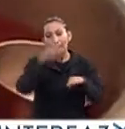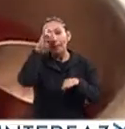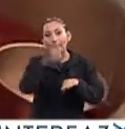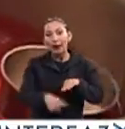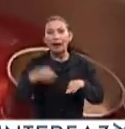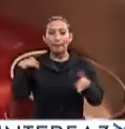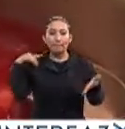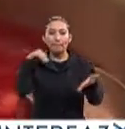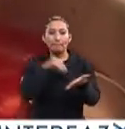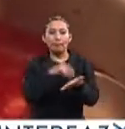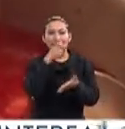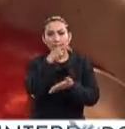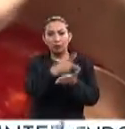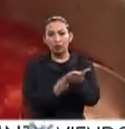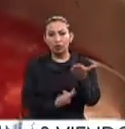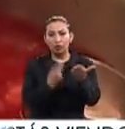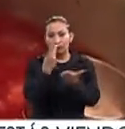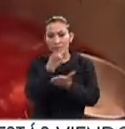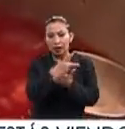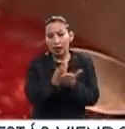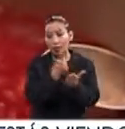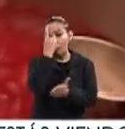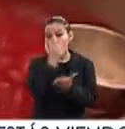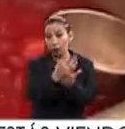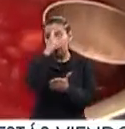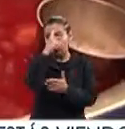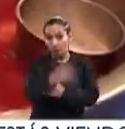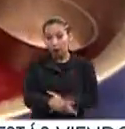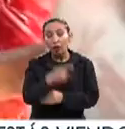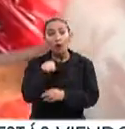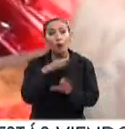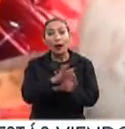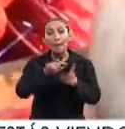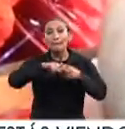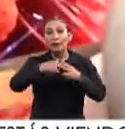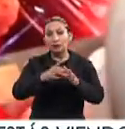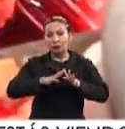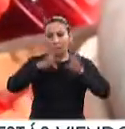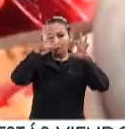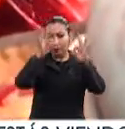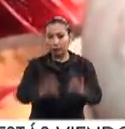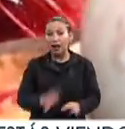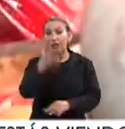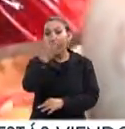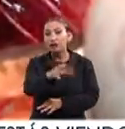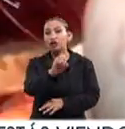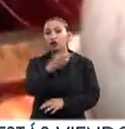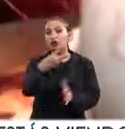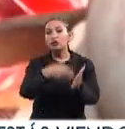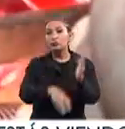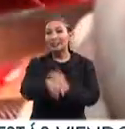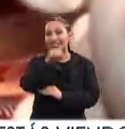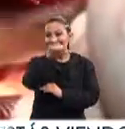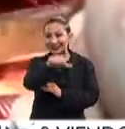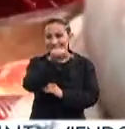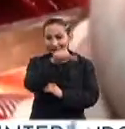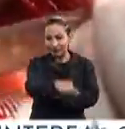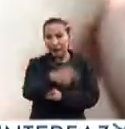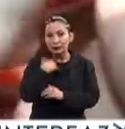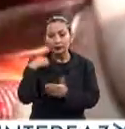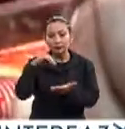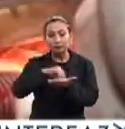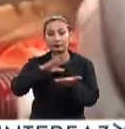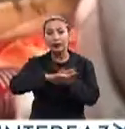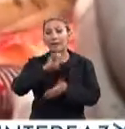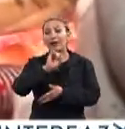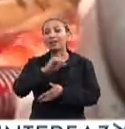para la implementación de este programa, único en México, que fue lanzado oficialmente el 10 de octubre de 2016 con la